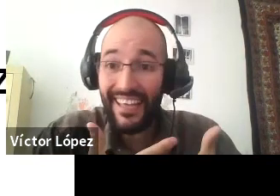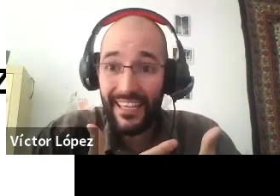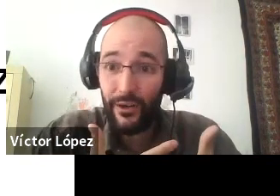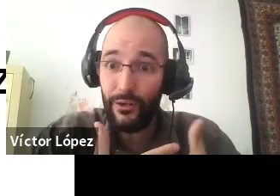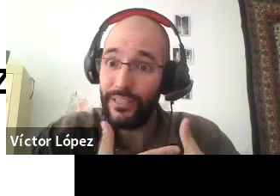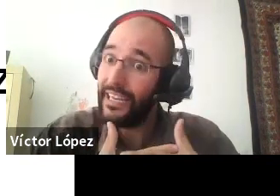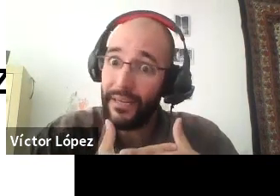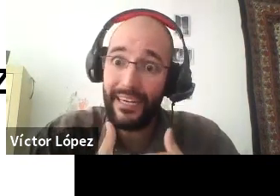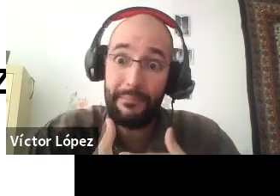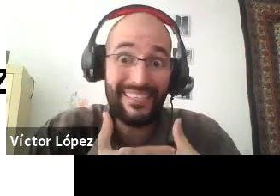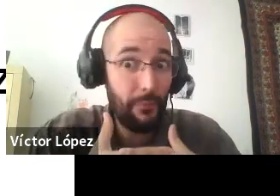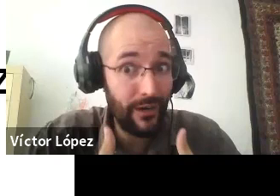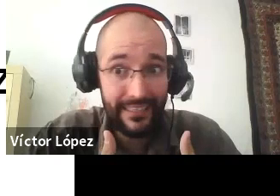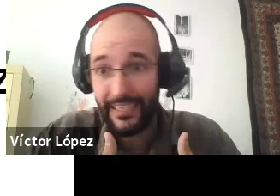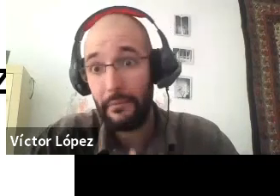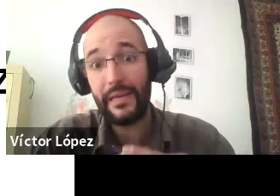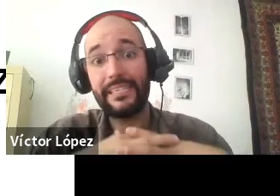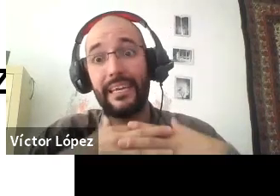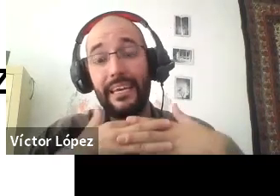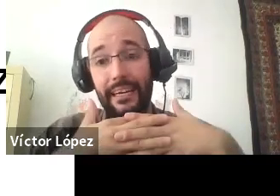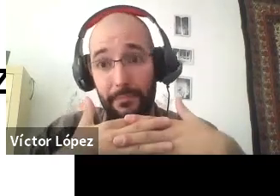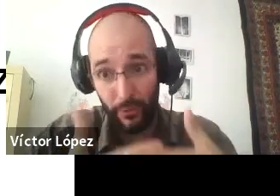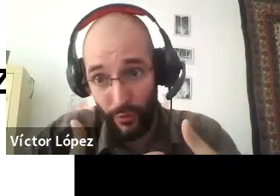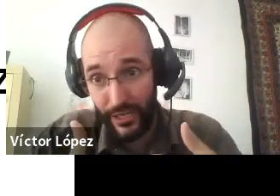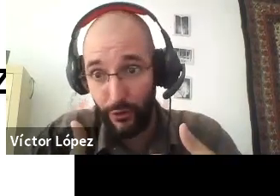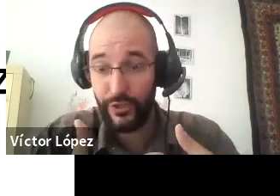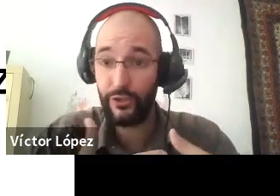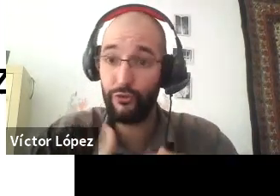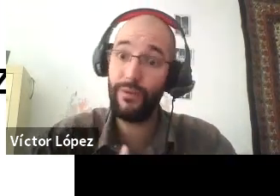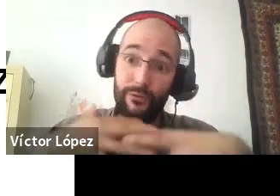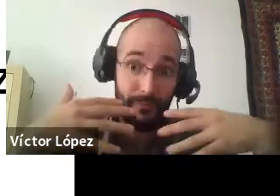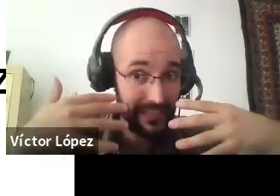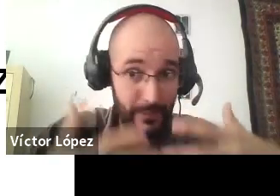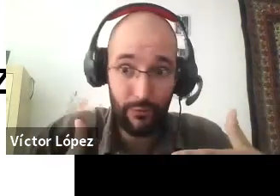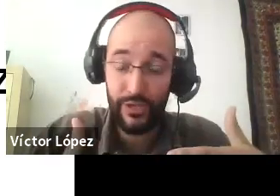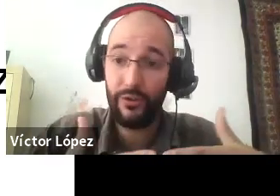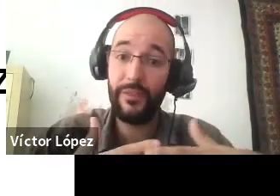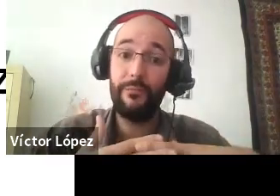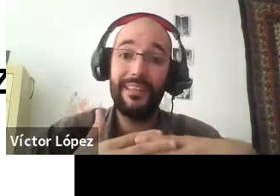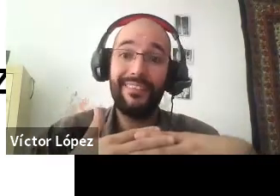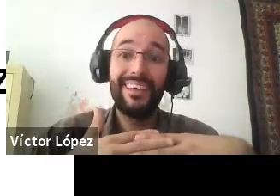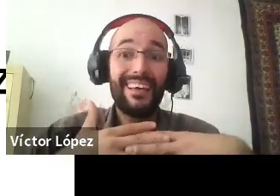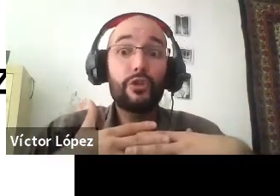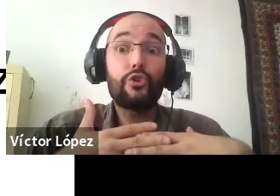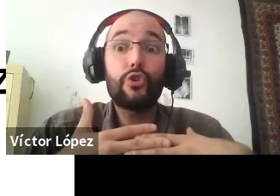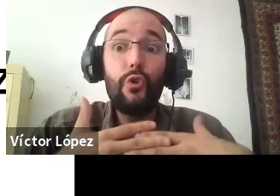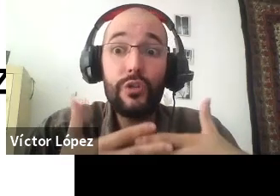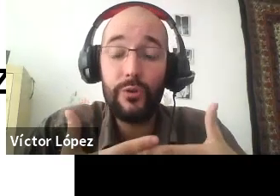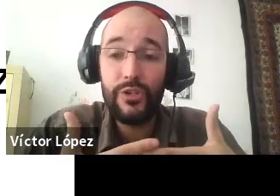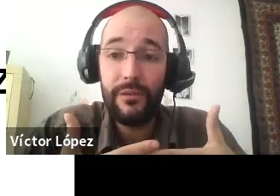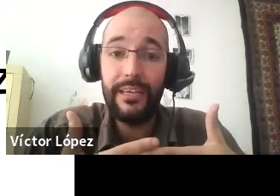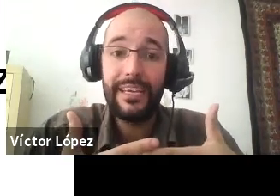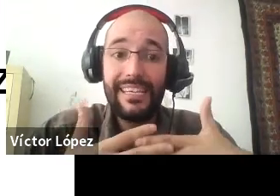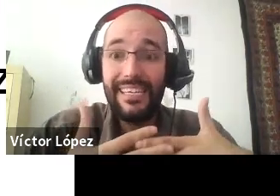que hay que hacerlo de la manera más democrática, más respetuosa con los derechos humanos, más respetuosa con el medio ambiente, y esto solo